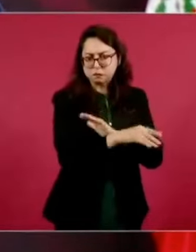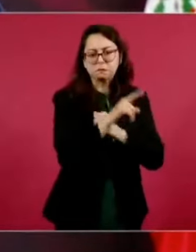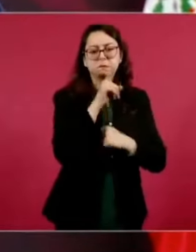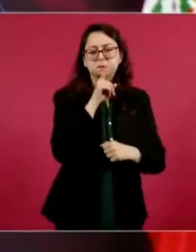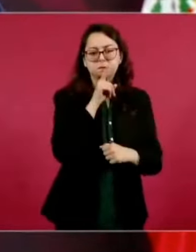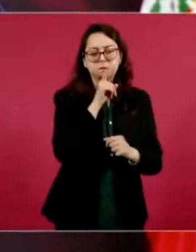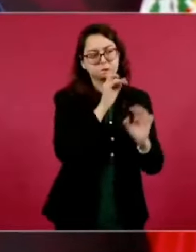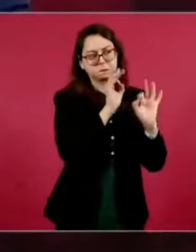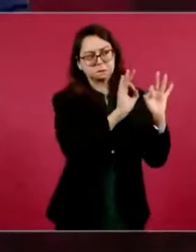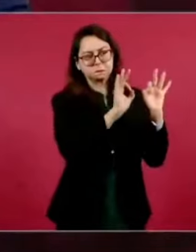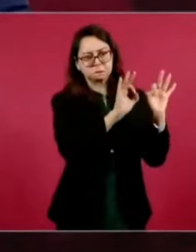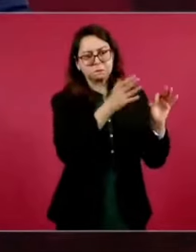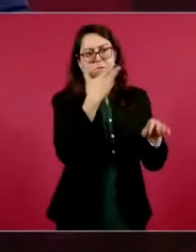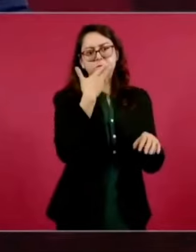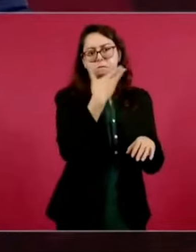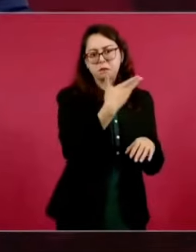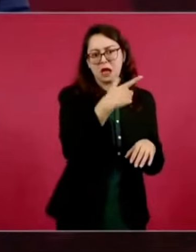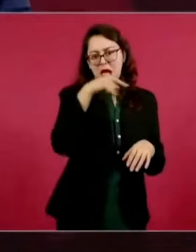Están bien las inversiones,